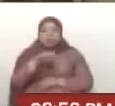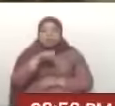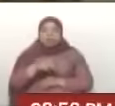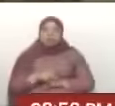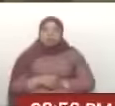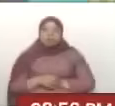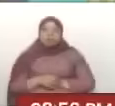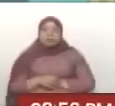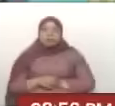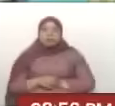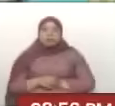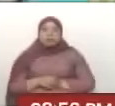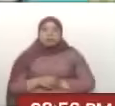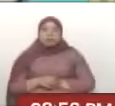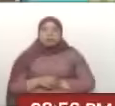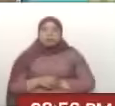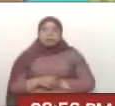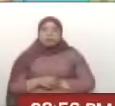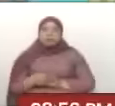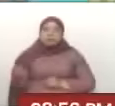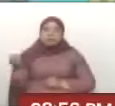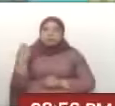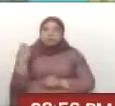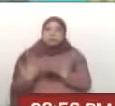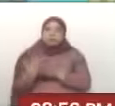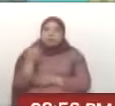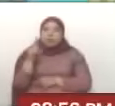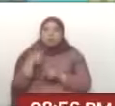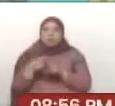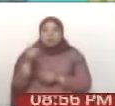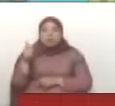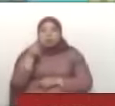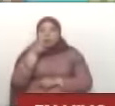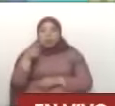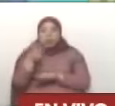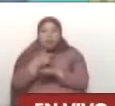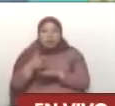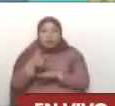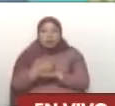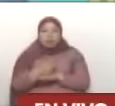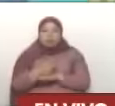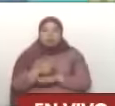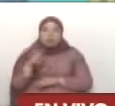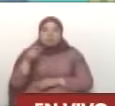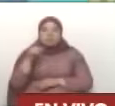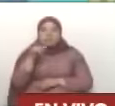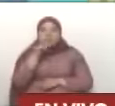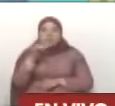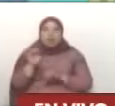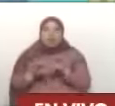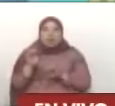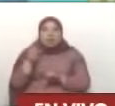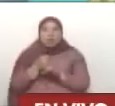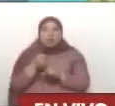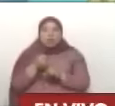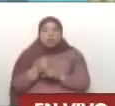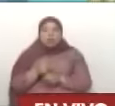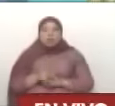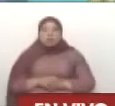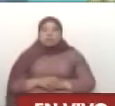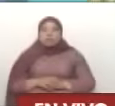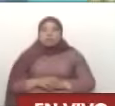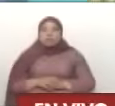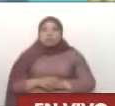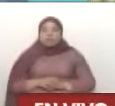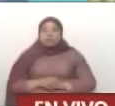Ya vamos a ver ahora la magia del 1 por 10 del buen gobierno. Primer elemento de la ecuación, Ernesto. Ana,